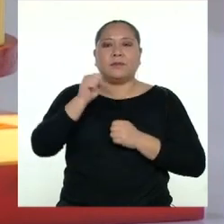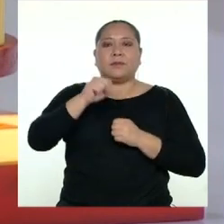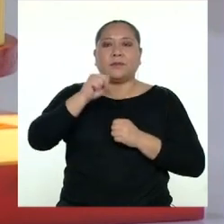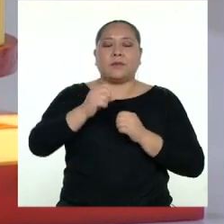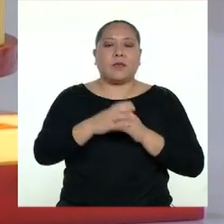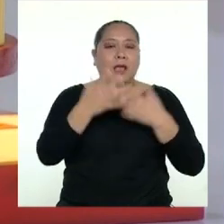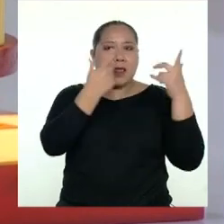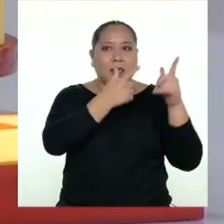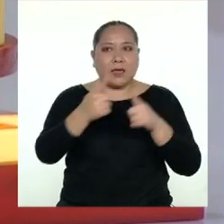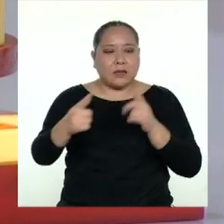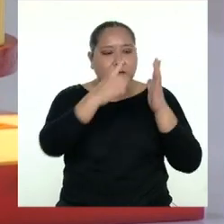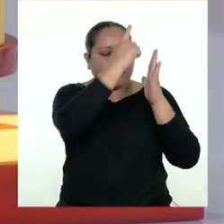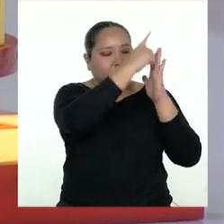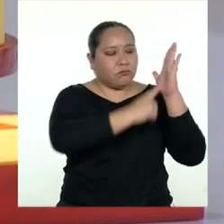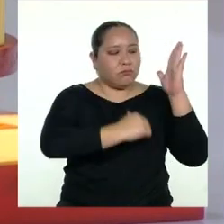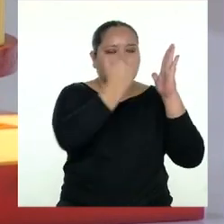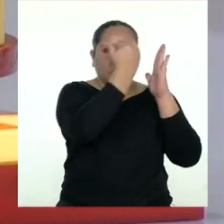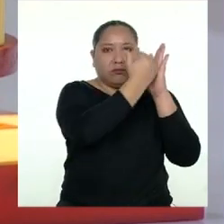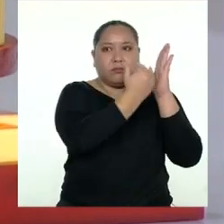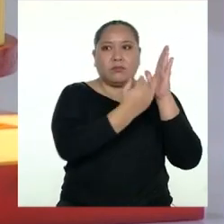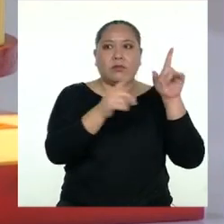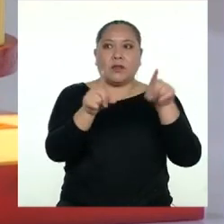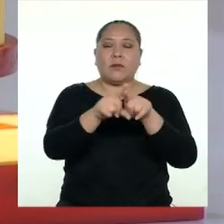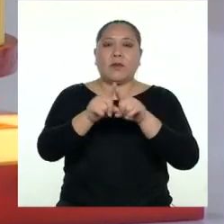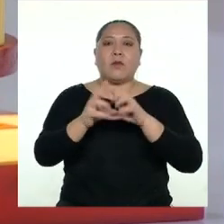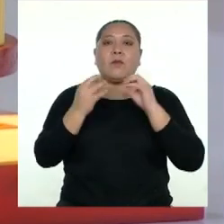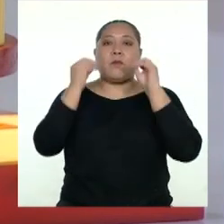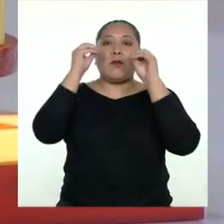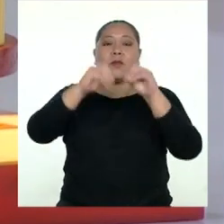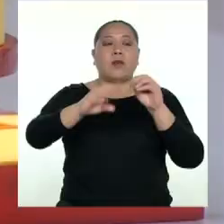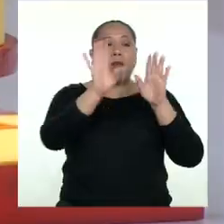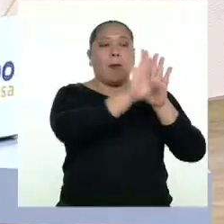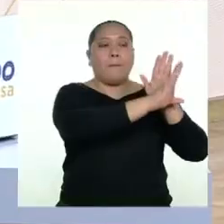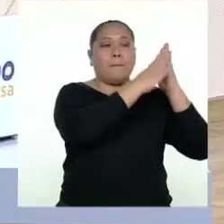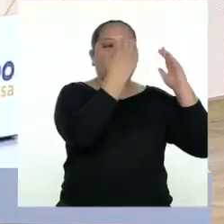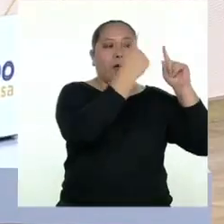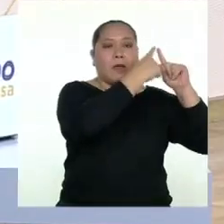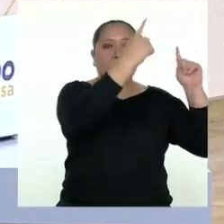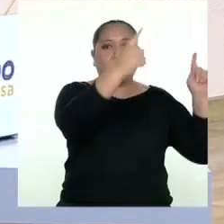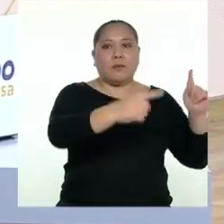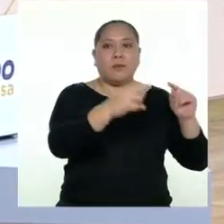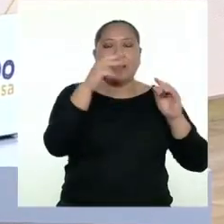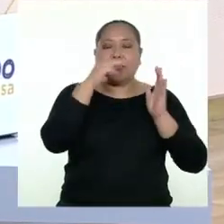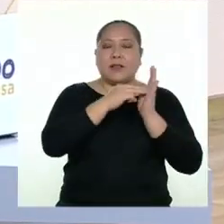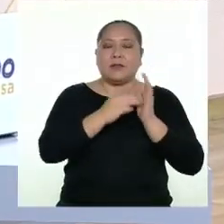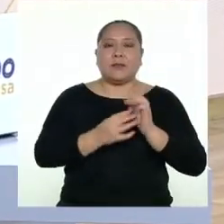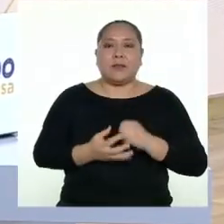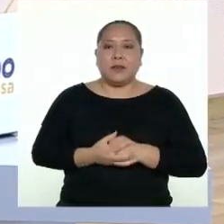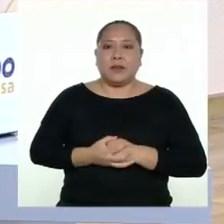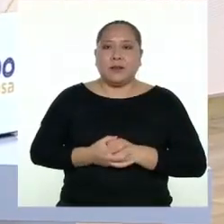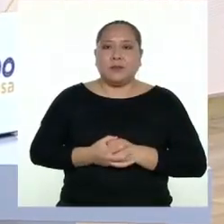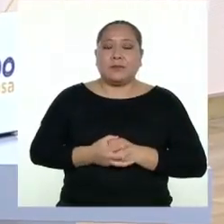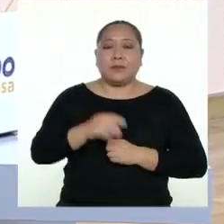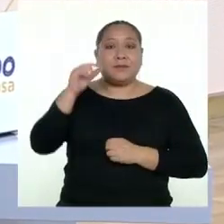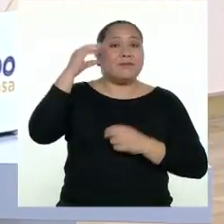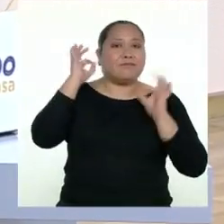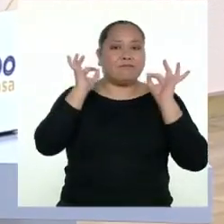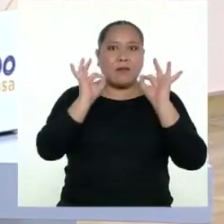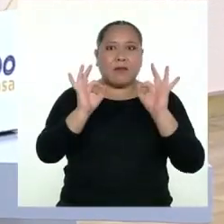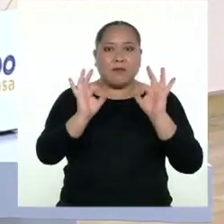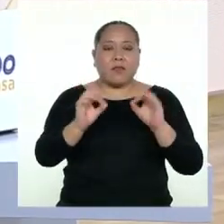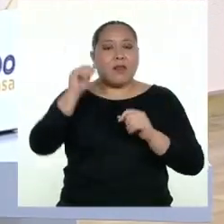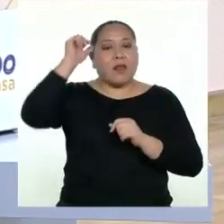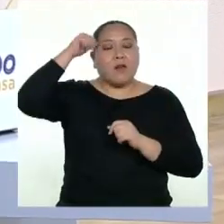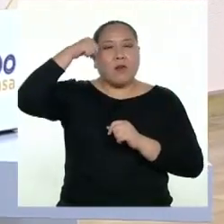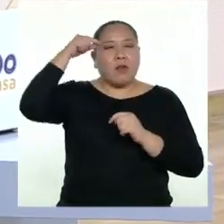listo. Esto también lo podemos poner en nuestro periódico mural. ¡Excelente, Tocino! Recuerden que tenemos